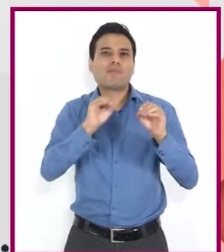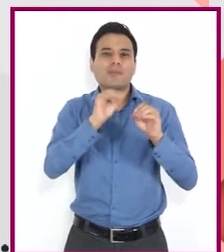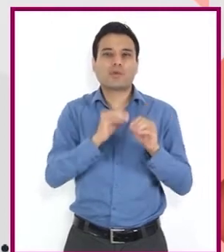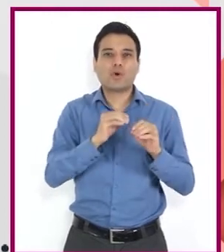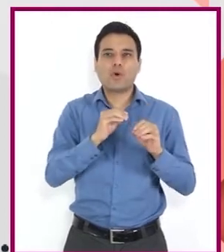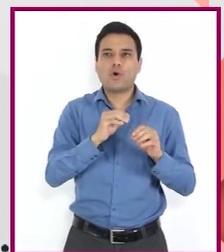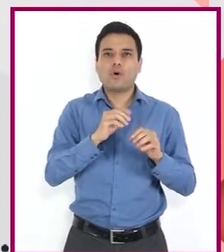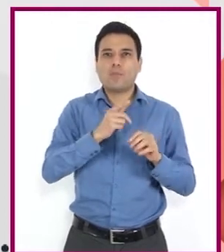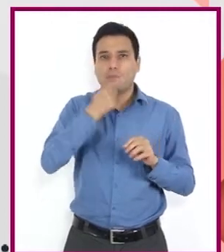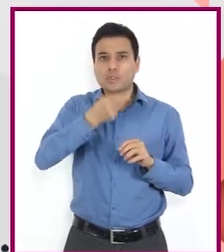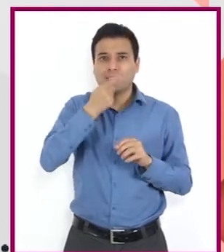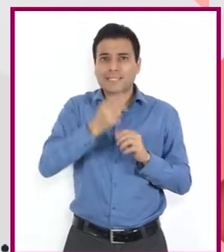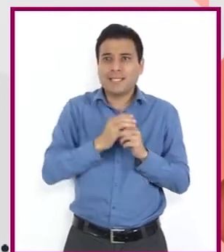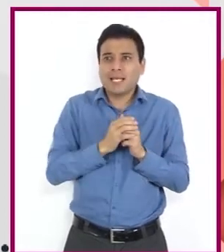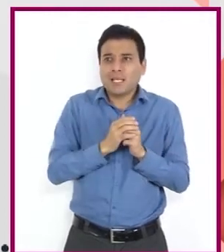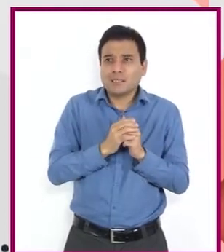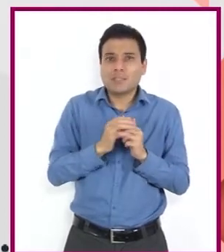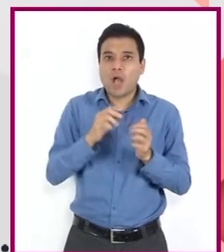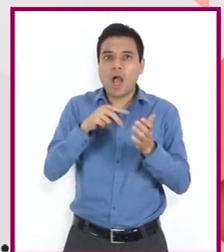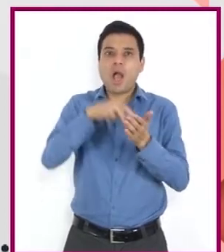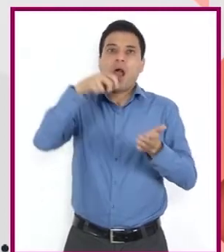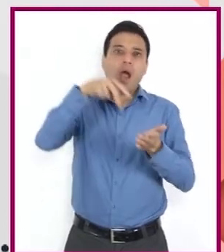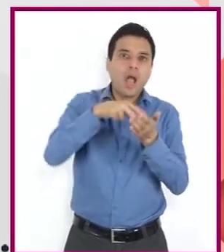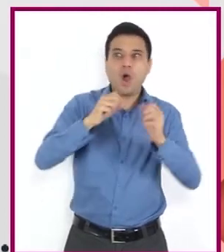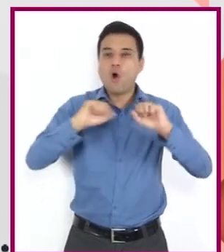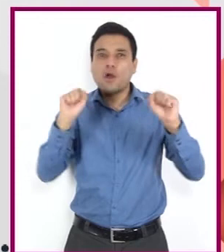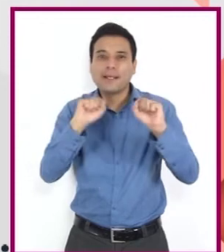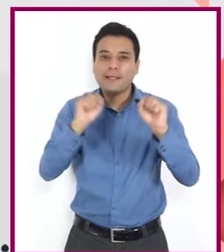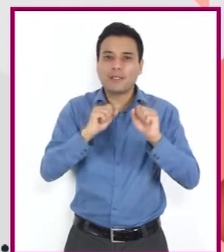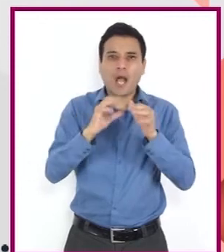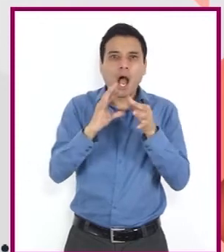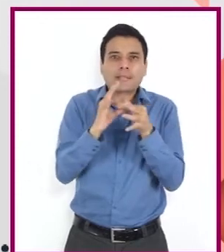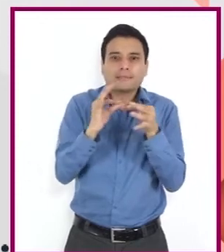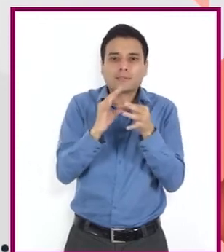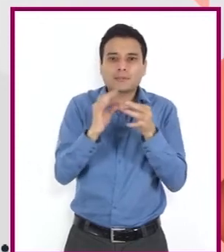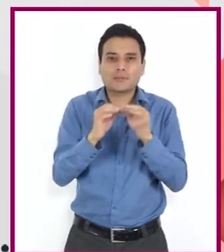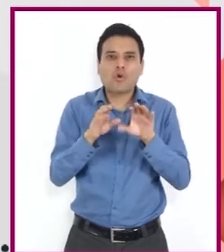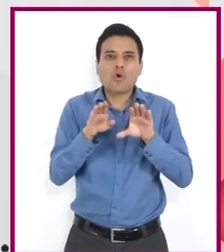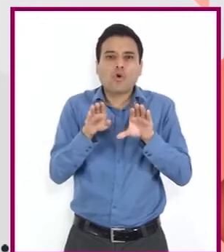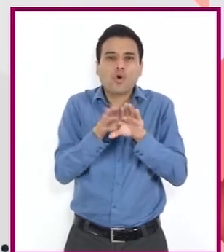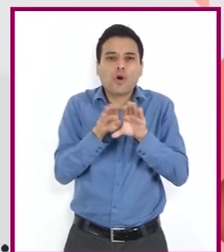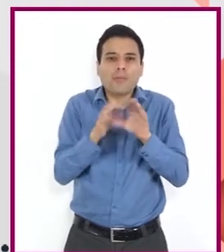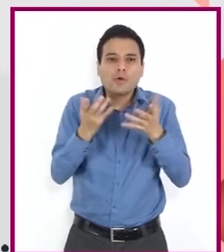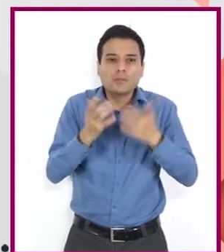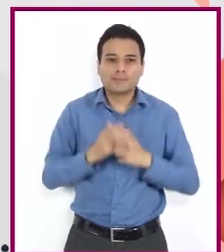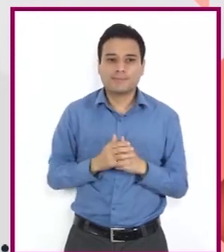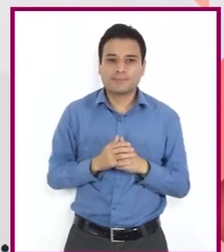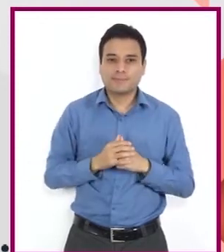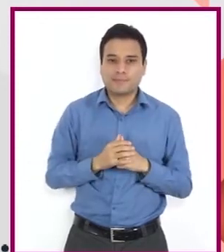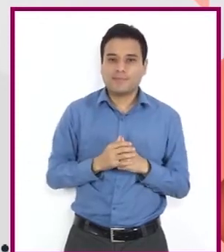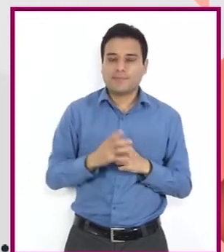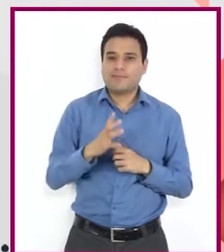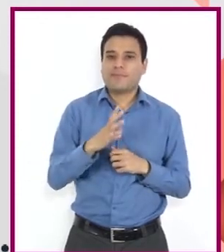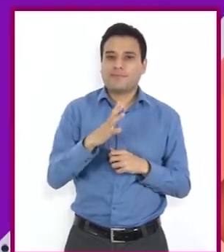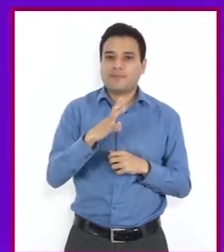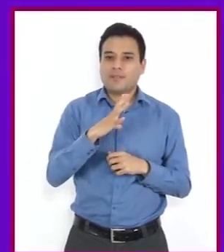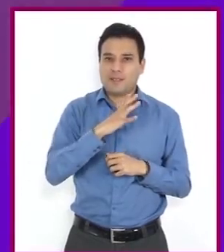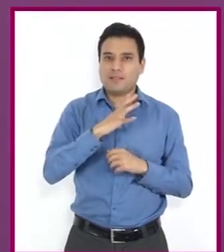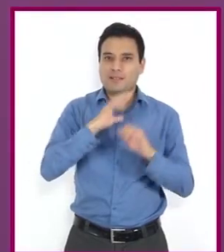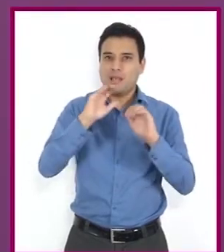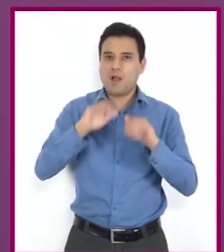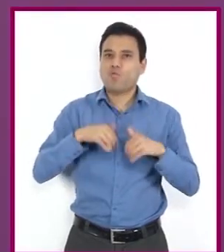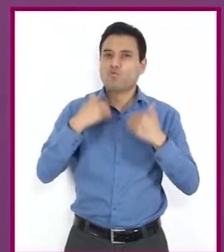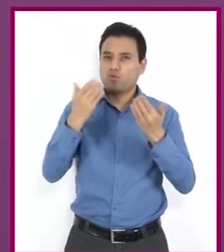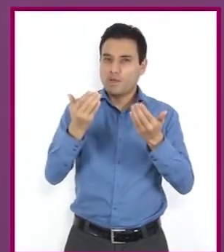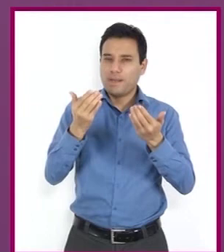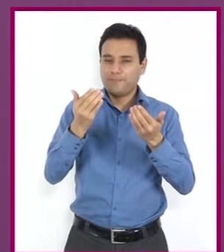voz tiembla por correr o brincar, se le agregan a los globos líneas por fuera que simulan ese movimiento.